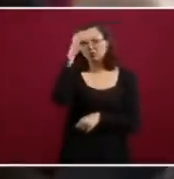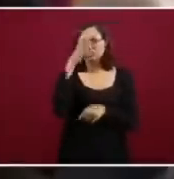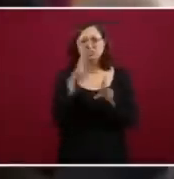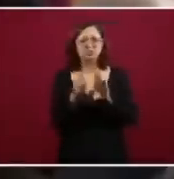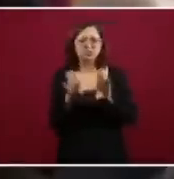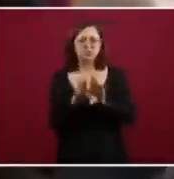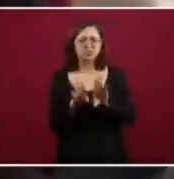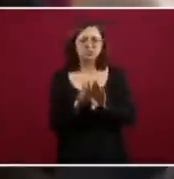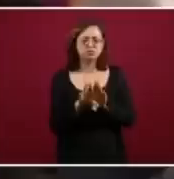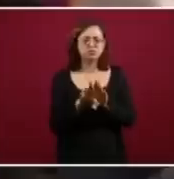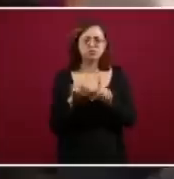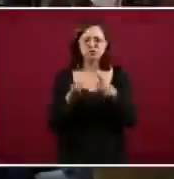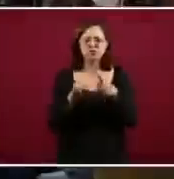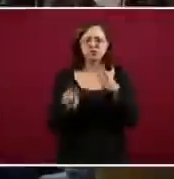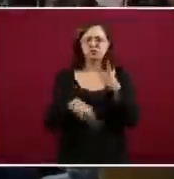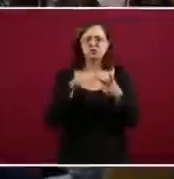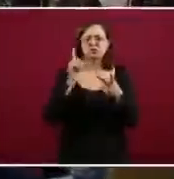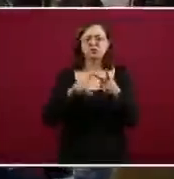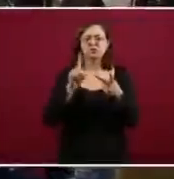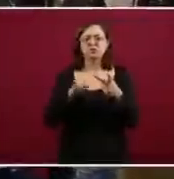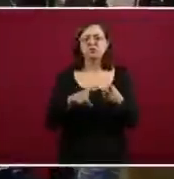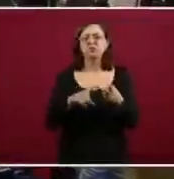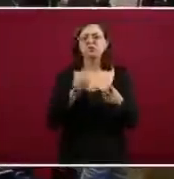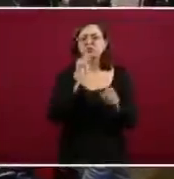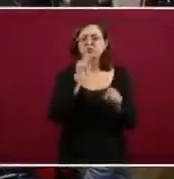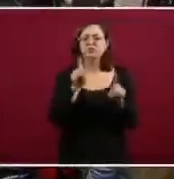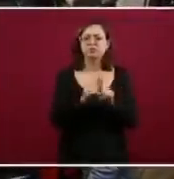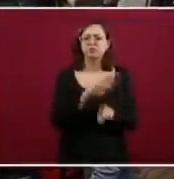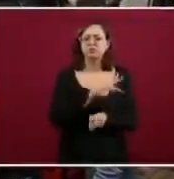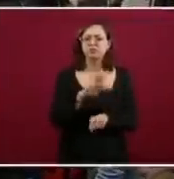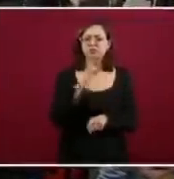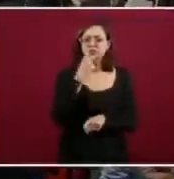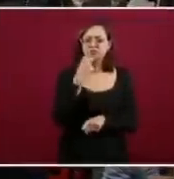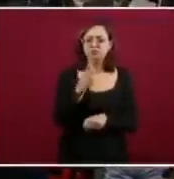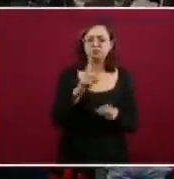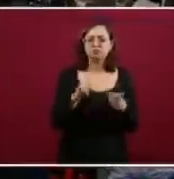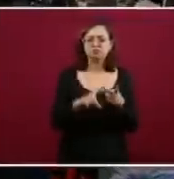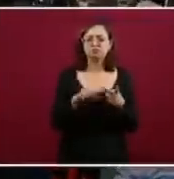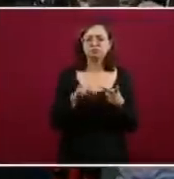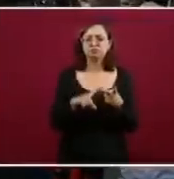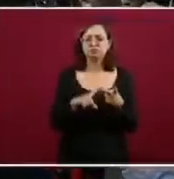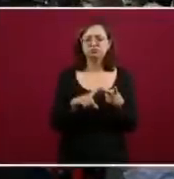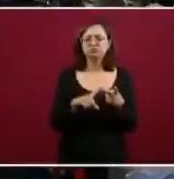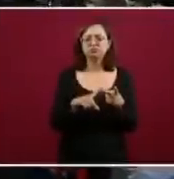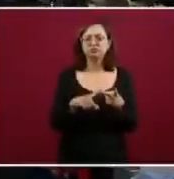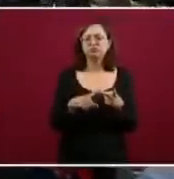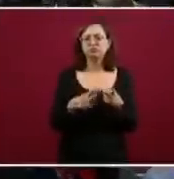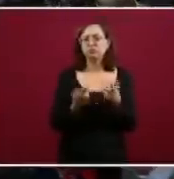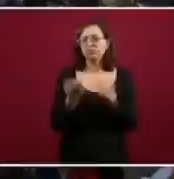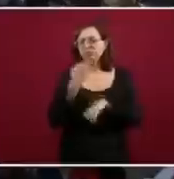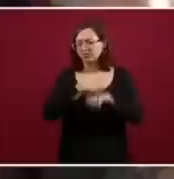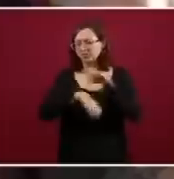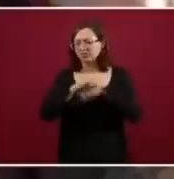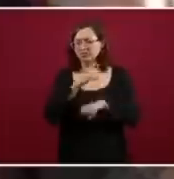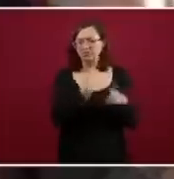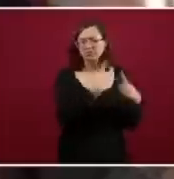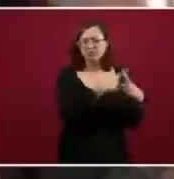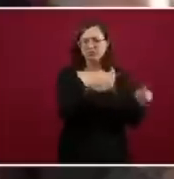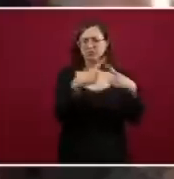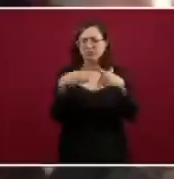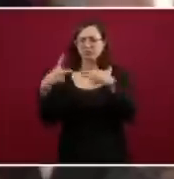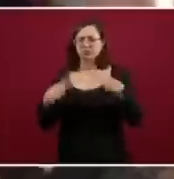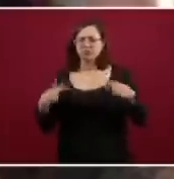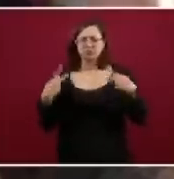dando estas herramientas y por otro lado si nos puede adelantar aunque sea un poquito sobre lo que se acordó con los empresarios para este plan de